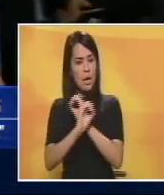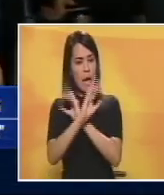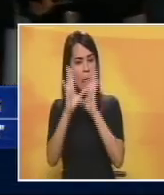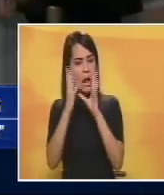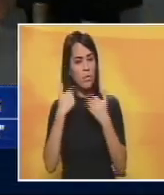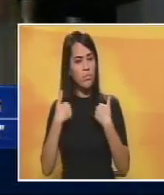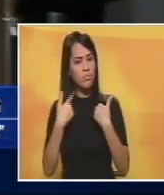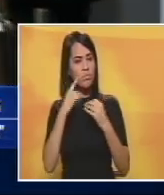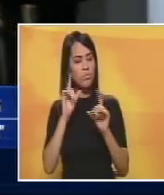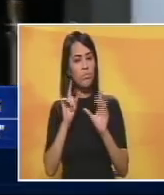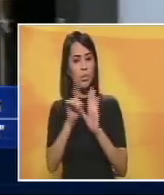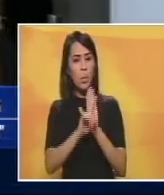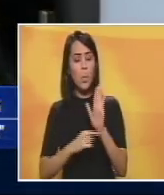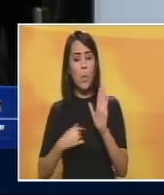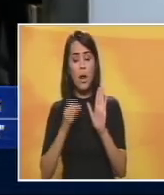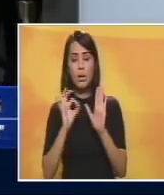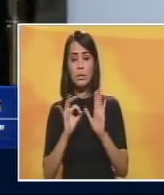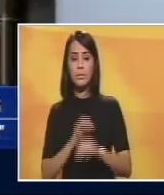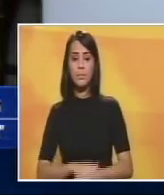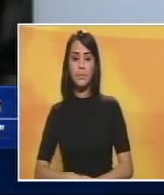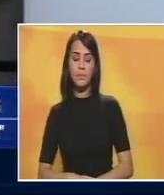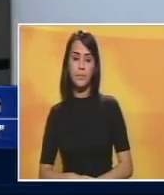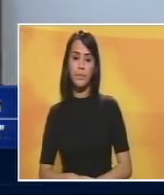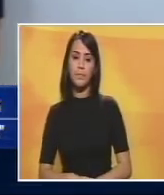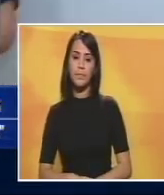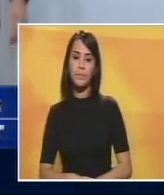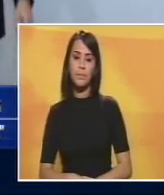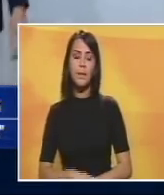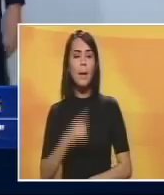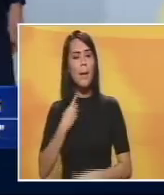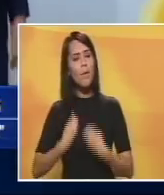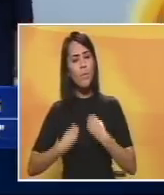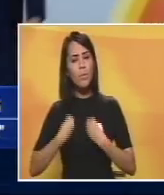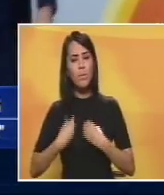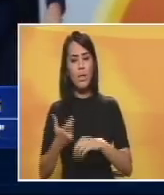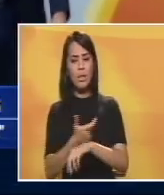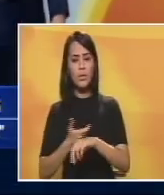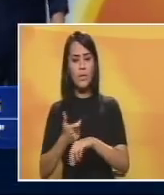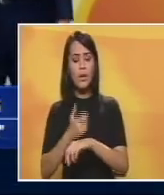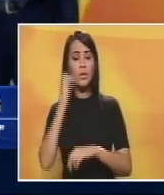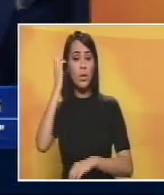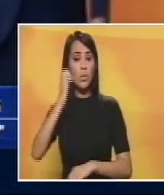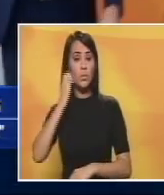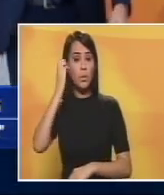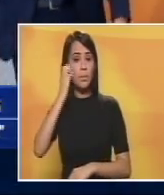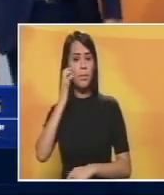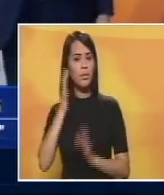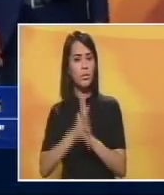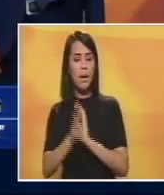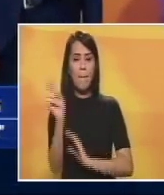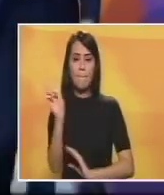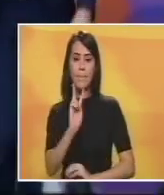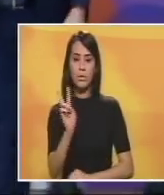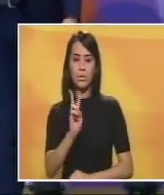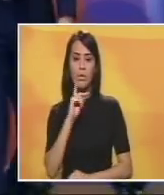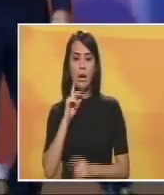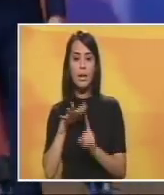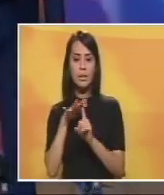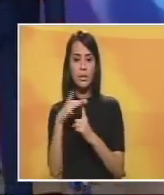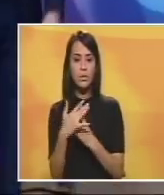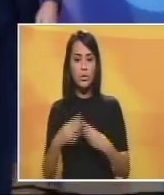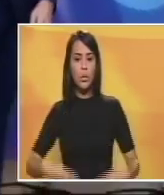vulneración de la inmunidad parlamentaria. La fuente gubernamental aseguró que la principal preocupación del gobierno europeo en lo que respecta a Venezuela es la